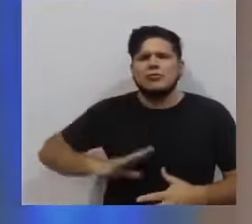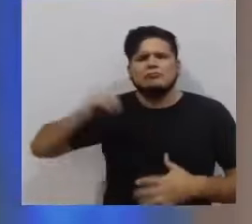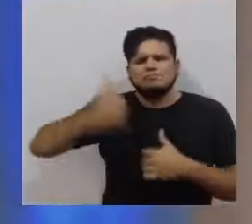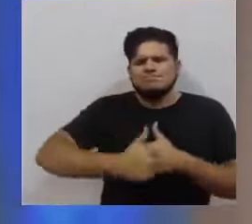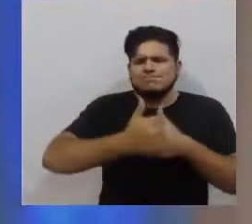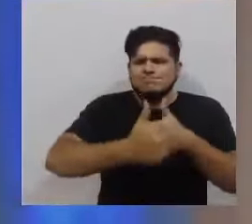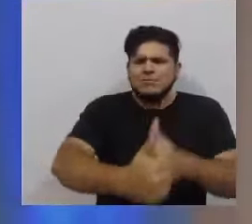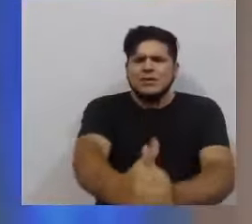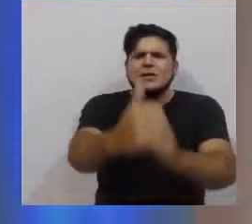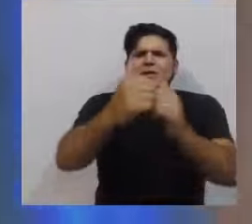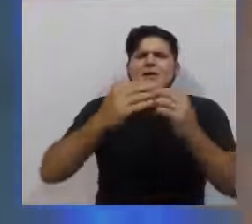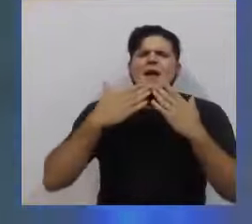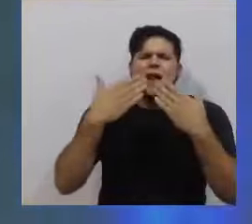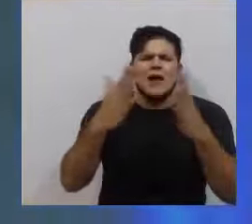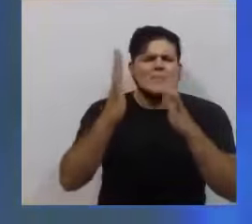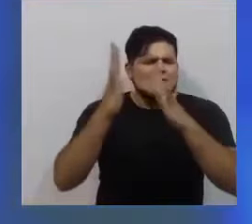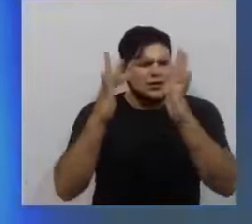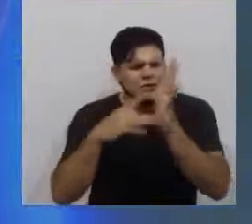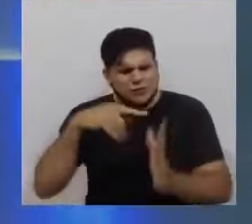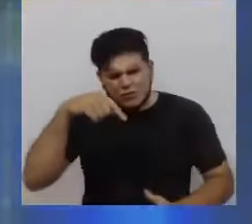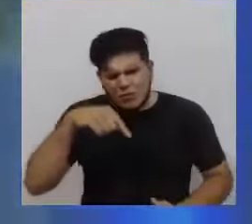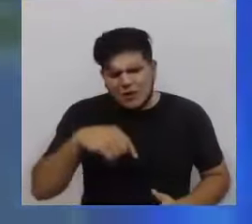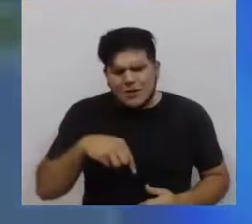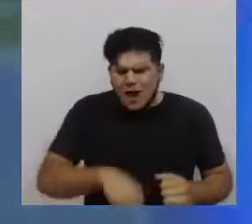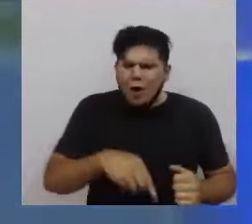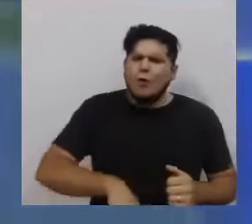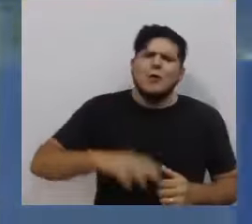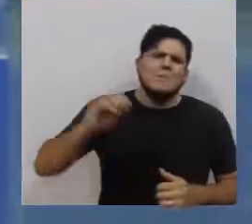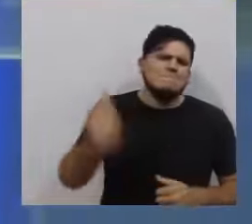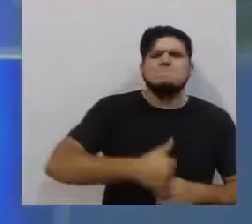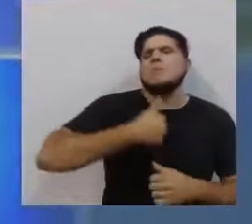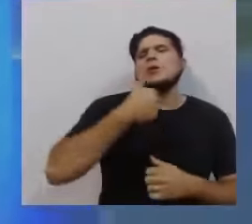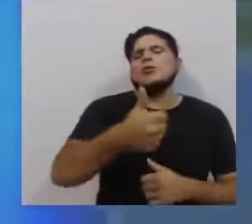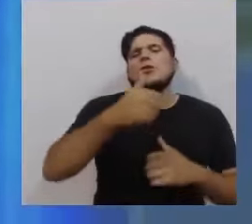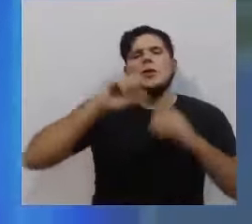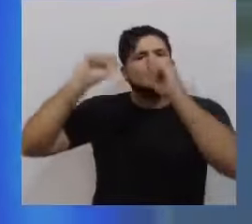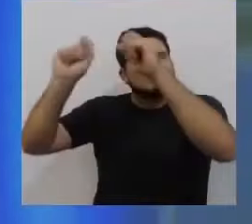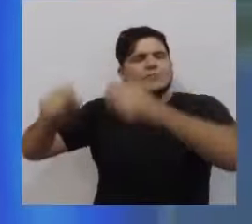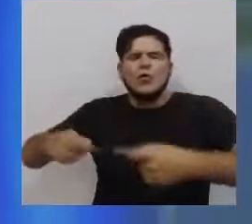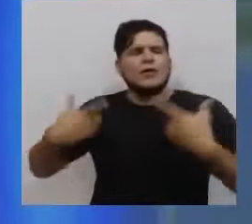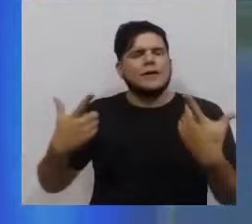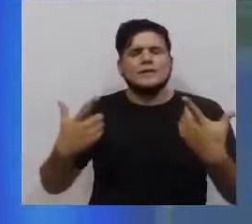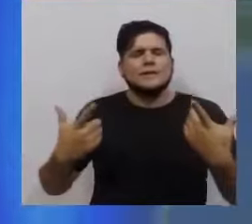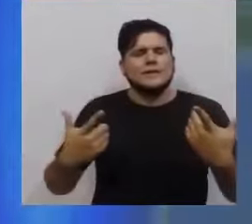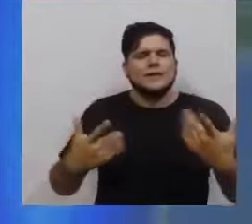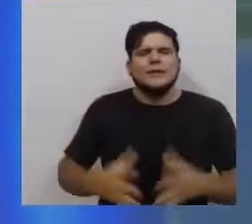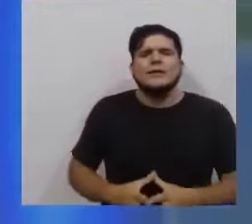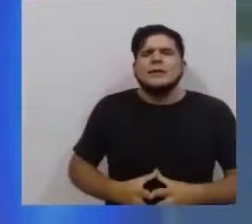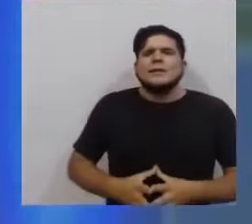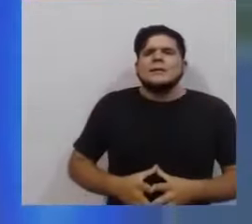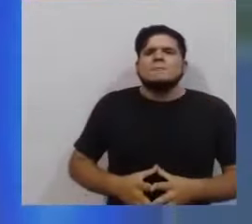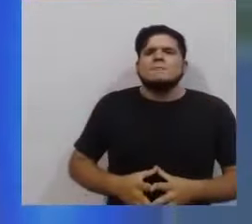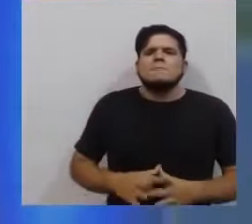hora porque hay victoria porque hay poder porque hay autoridad en tu nombre señor yo declaro en esta hora señor